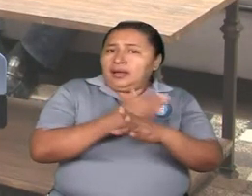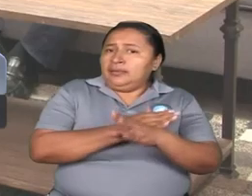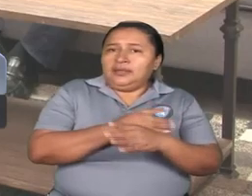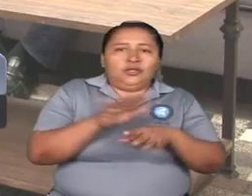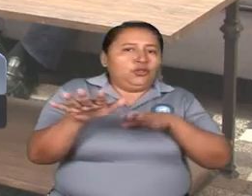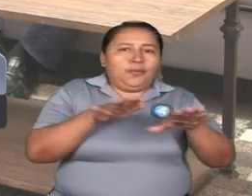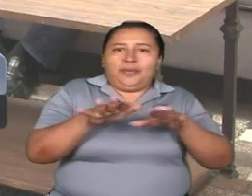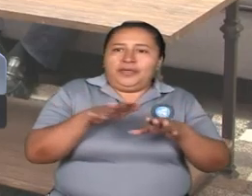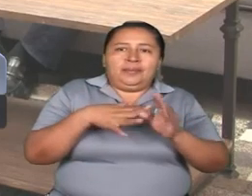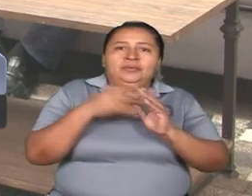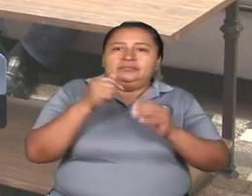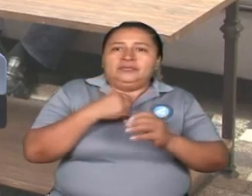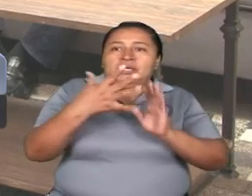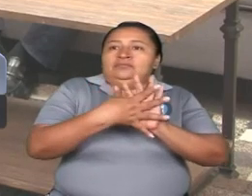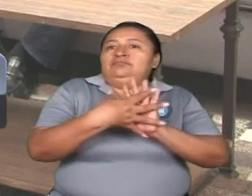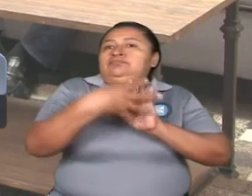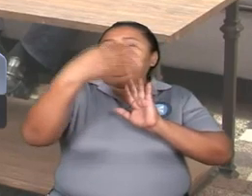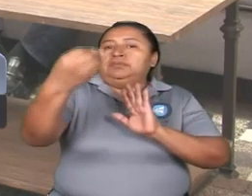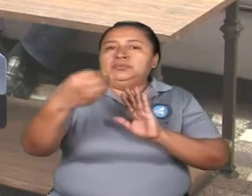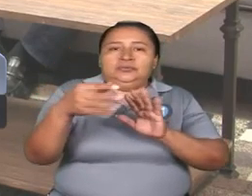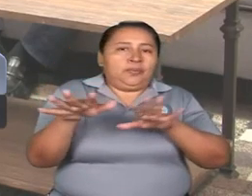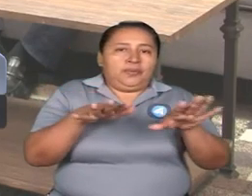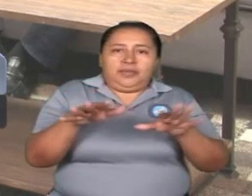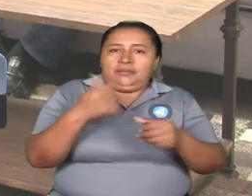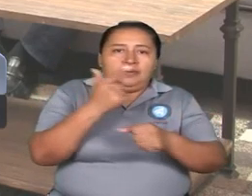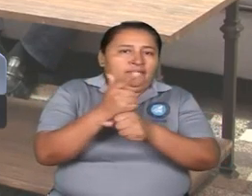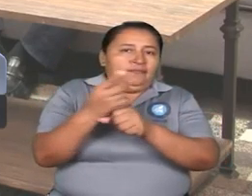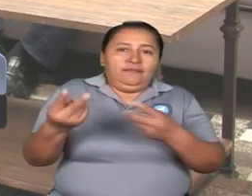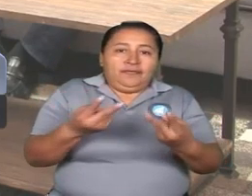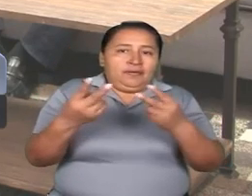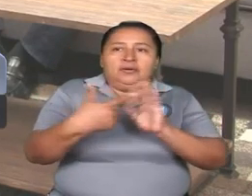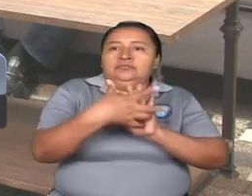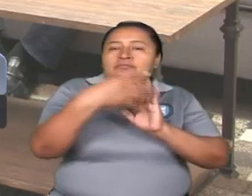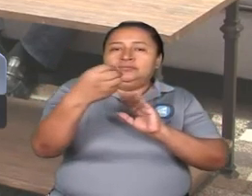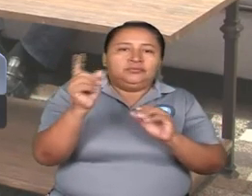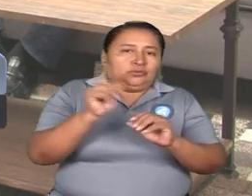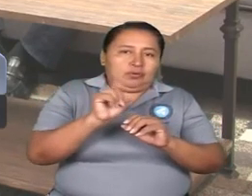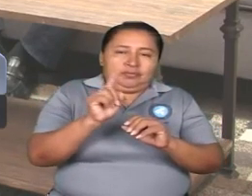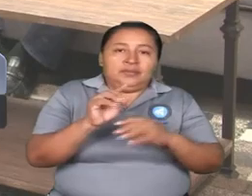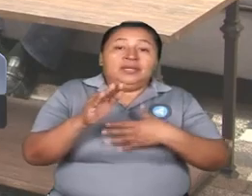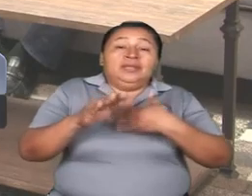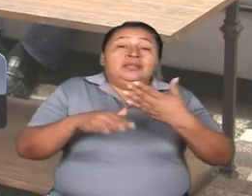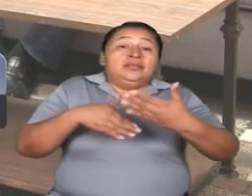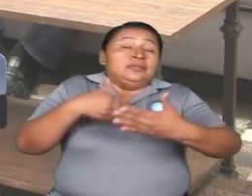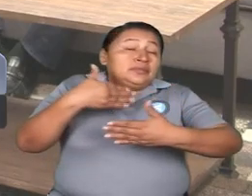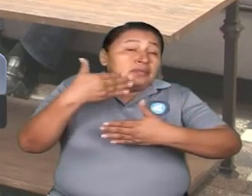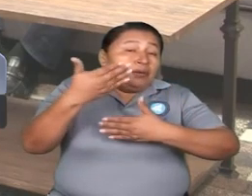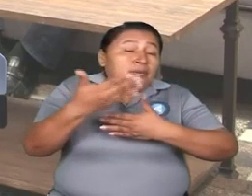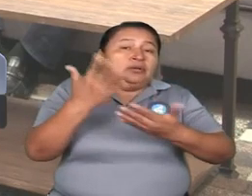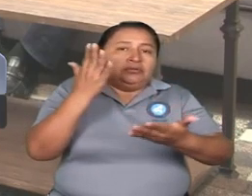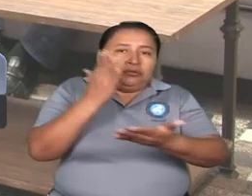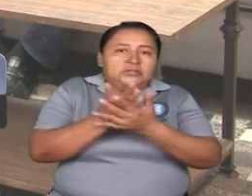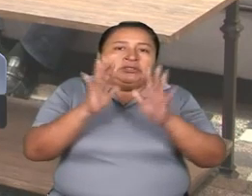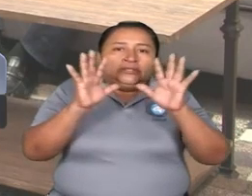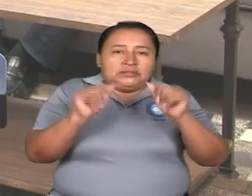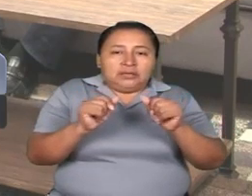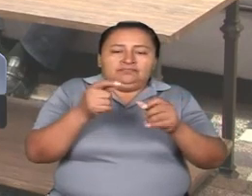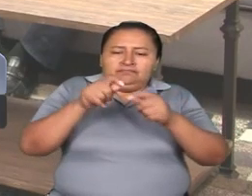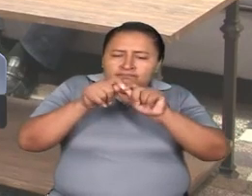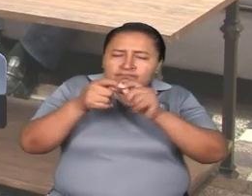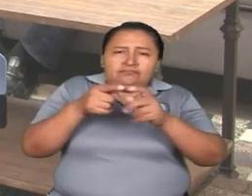capacidad de hacer la transmisión directa, en vivo. Ya, una vez que se logró técnicamente resolver